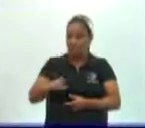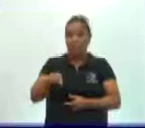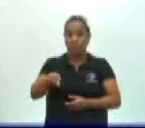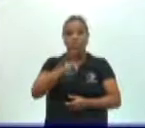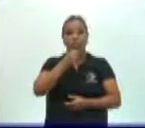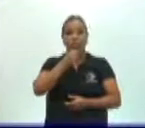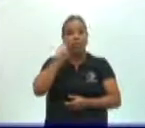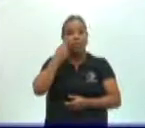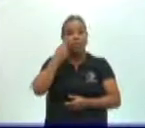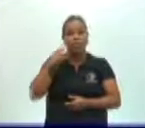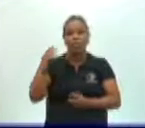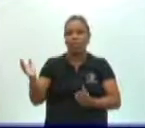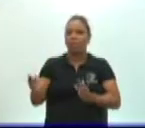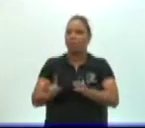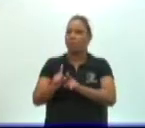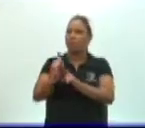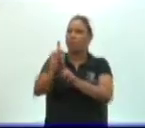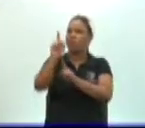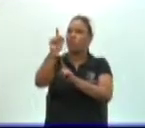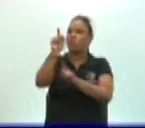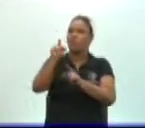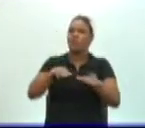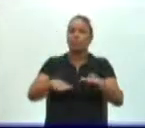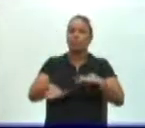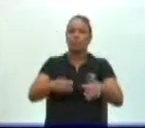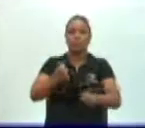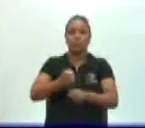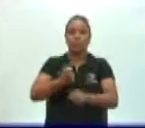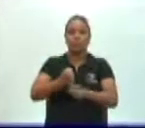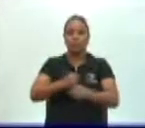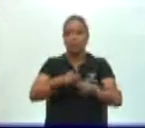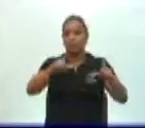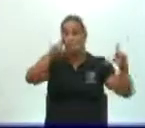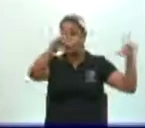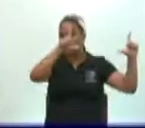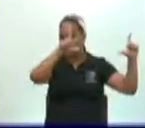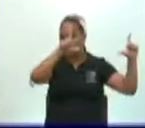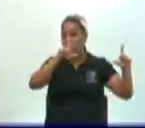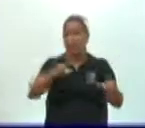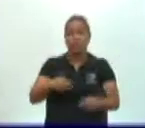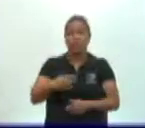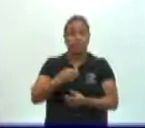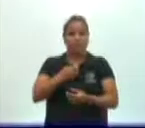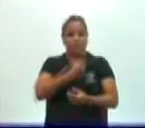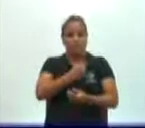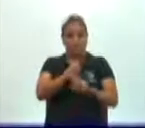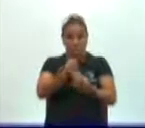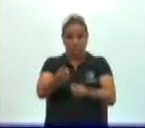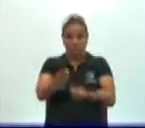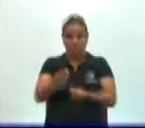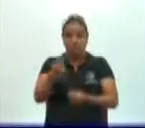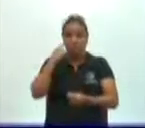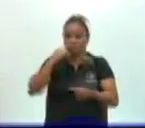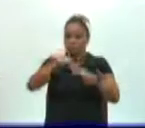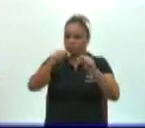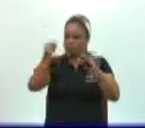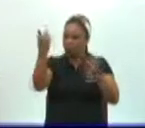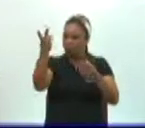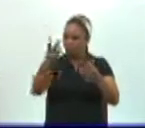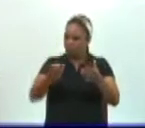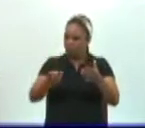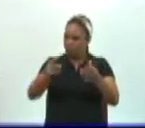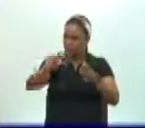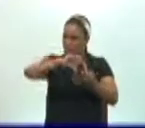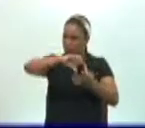el ascenso del movimiento obrero. Fíjense, en pantalla están observando un esquema que les voy a dar unos minutos para que lo anoten porque me parece que es un